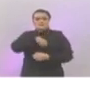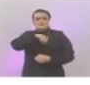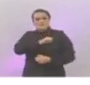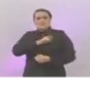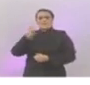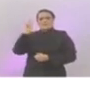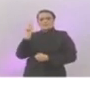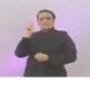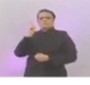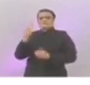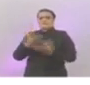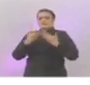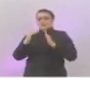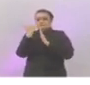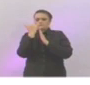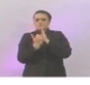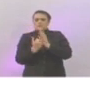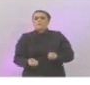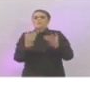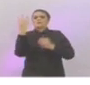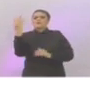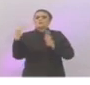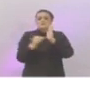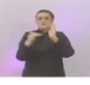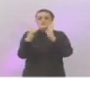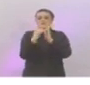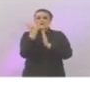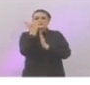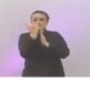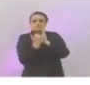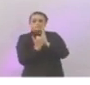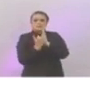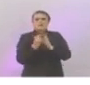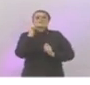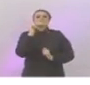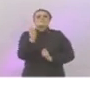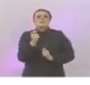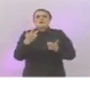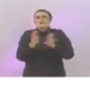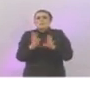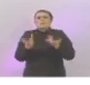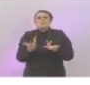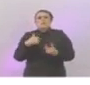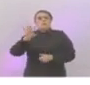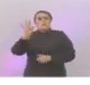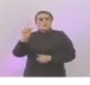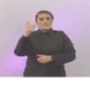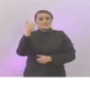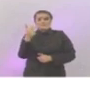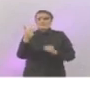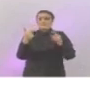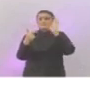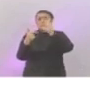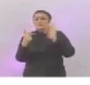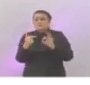pensiones se han reducido en más de 4.000 millones de pesos, es decir, casi el